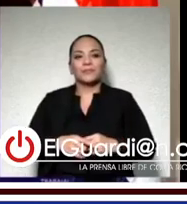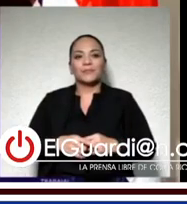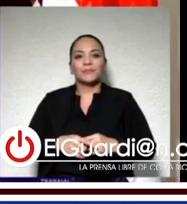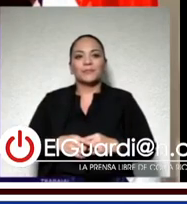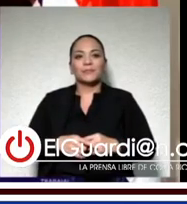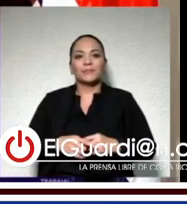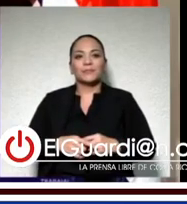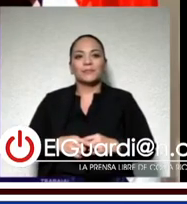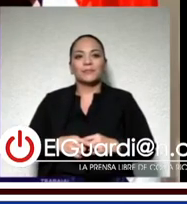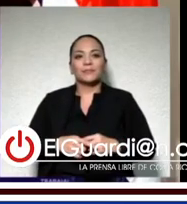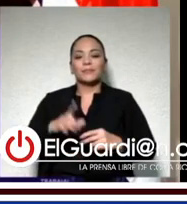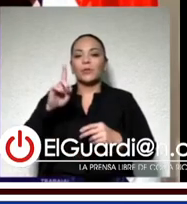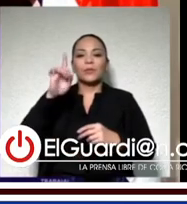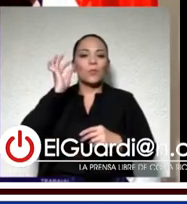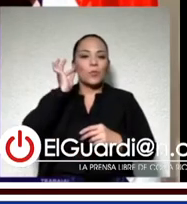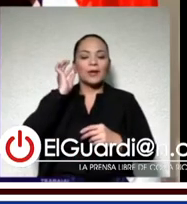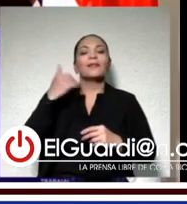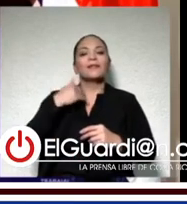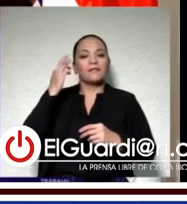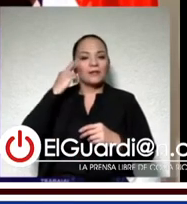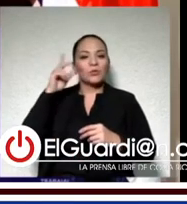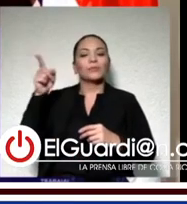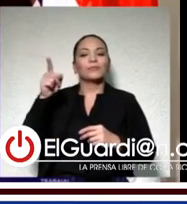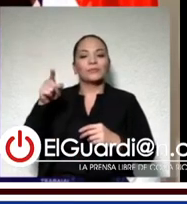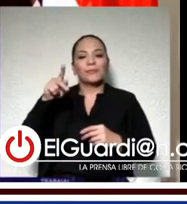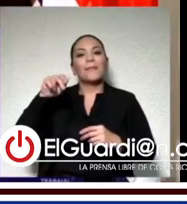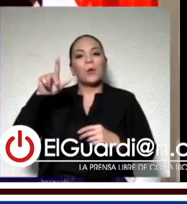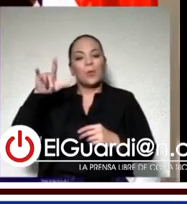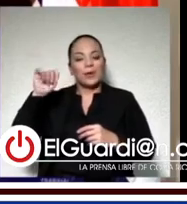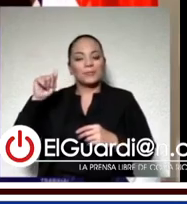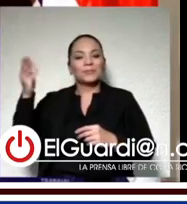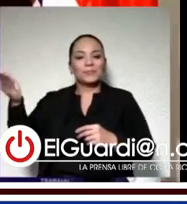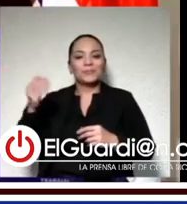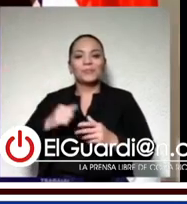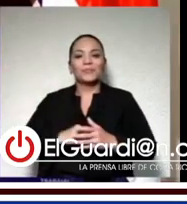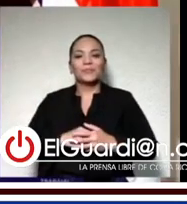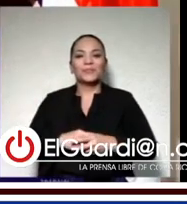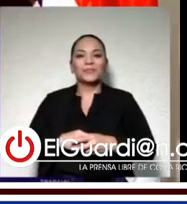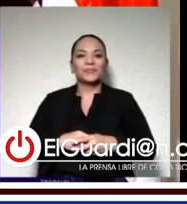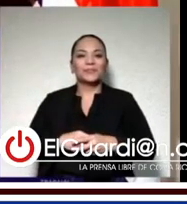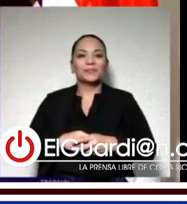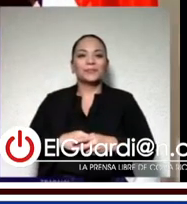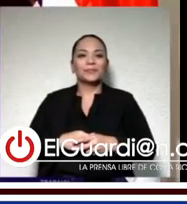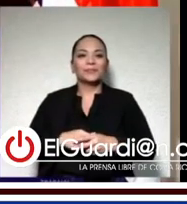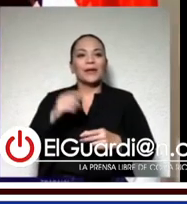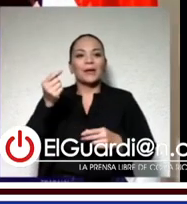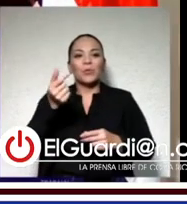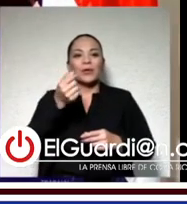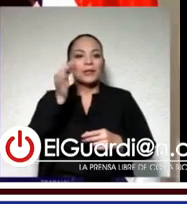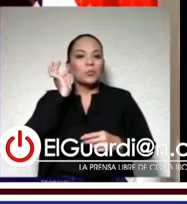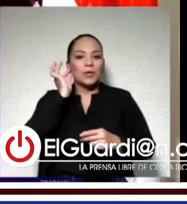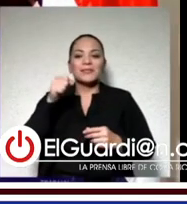Hay otra señora. Ah, no, hay una mujer, tiene razón. Doña Paula, dele, perdón. Es que hay poquitas.